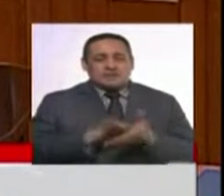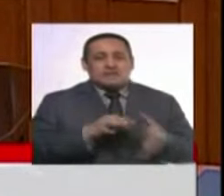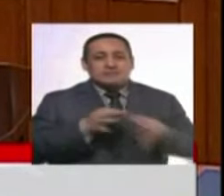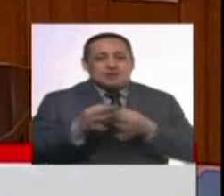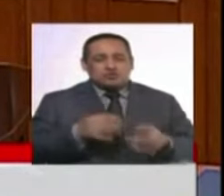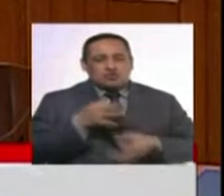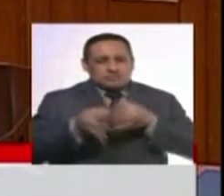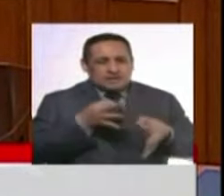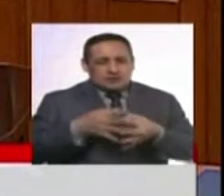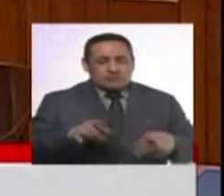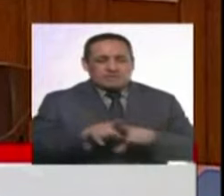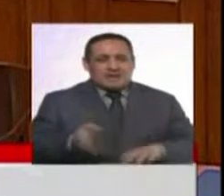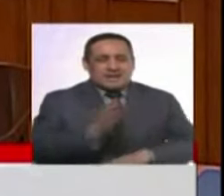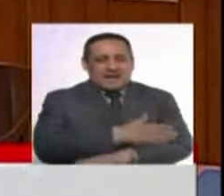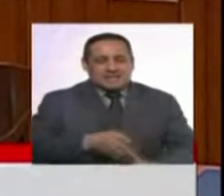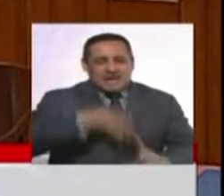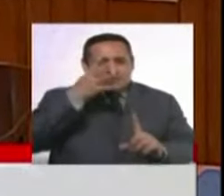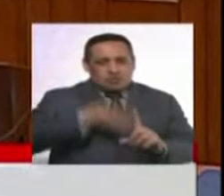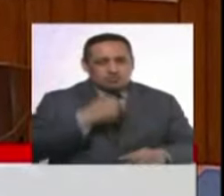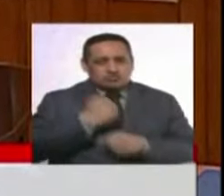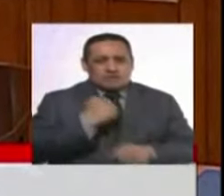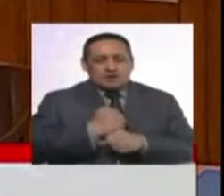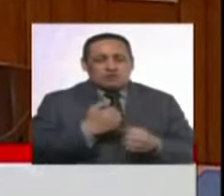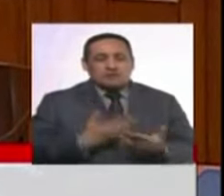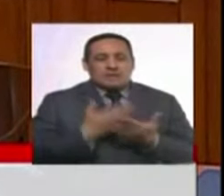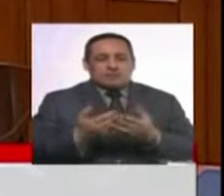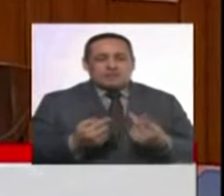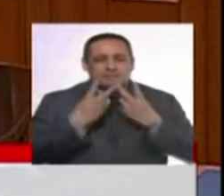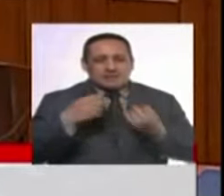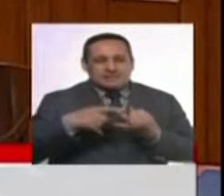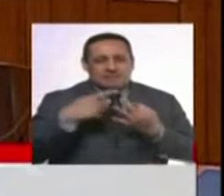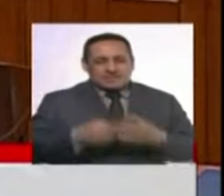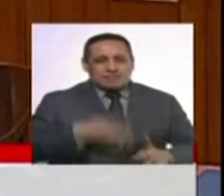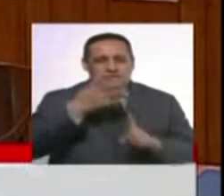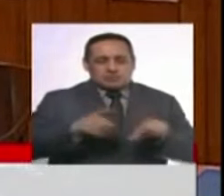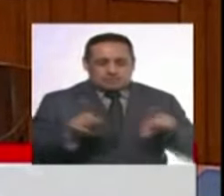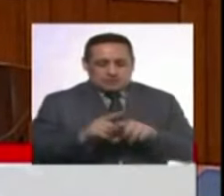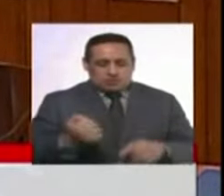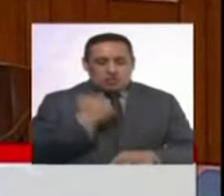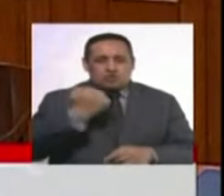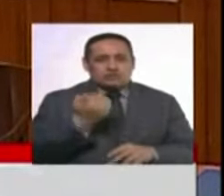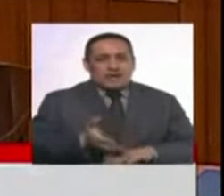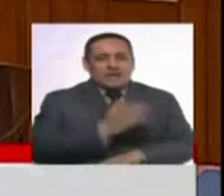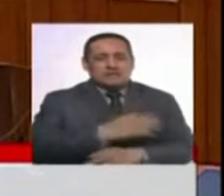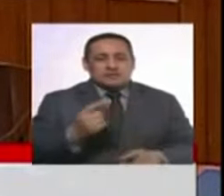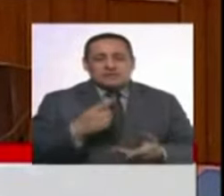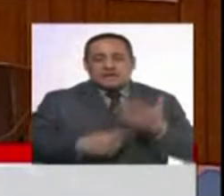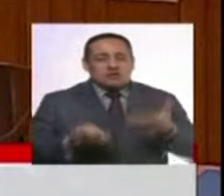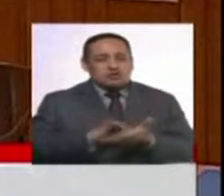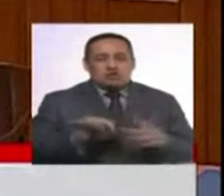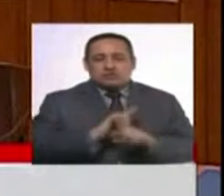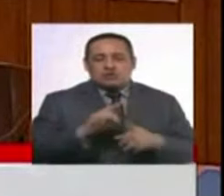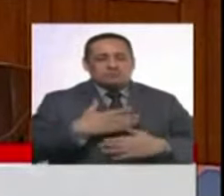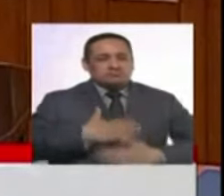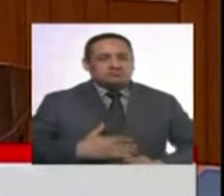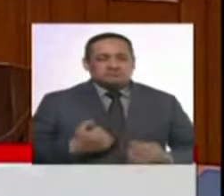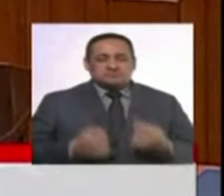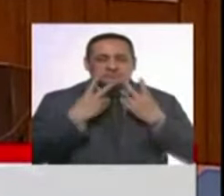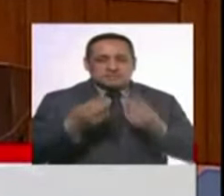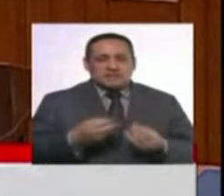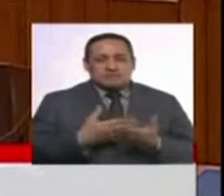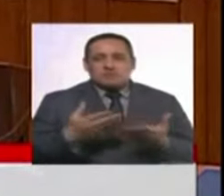señale que se evaluó su desempeño en base a los indicadores y logros alcanzados lo cual no llegó a satisfacer las